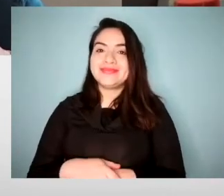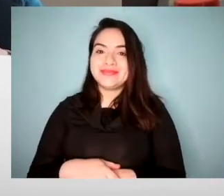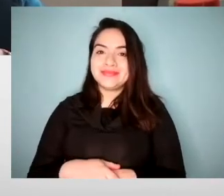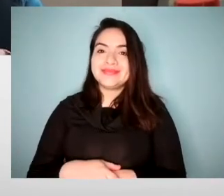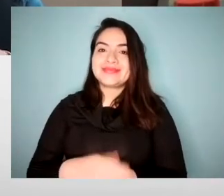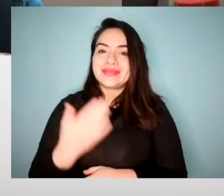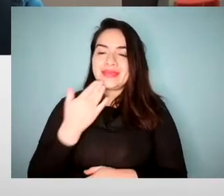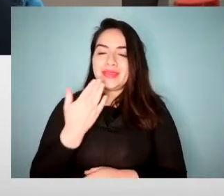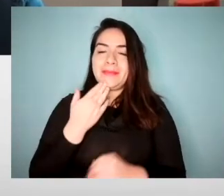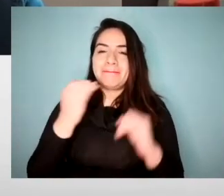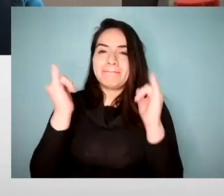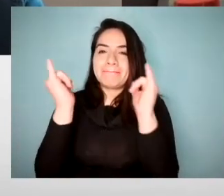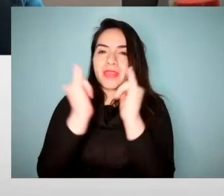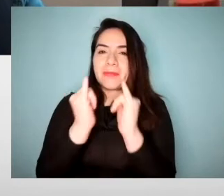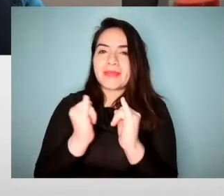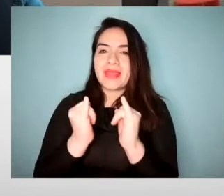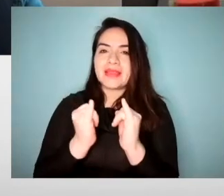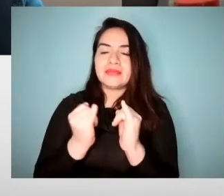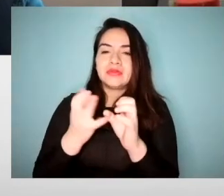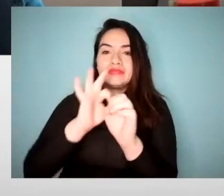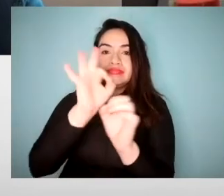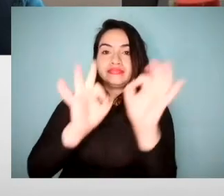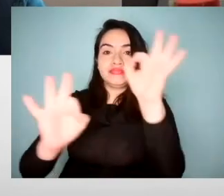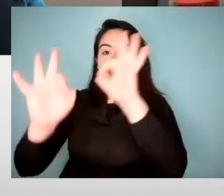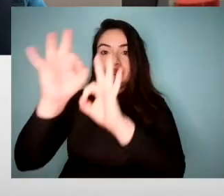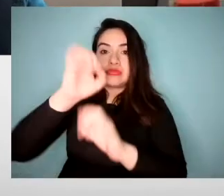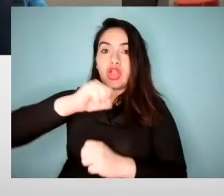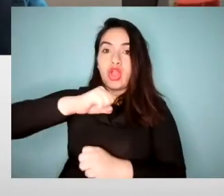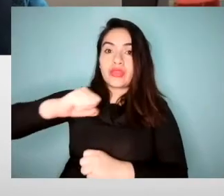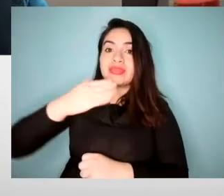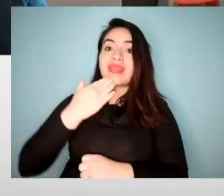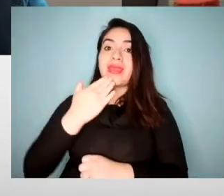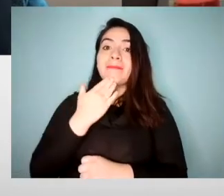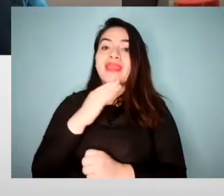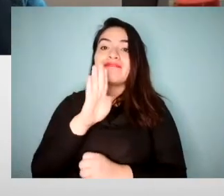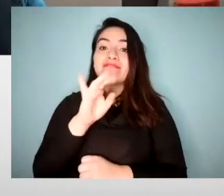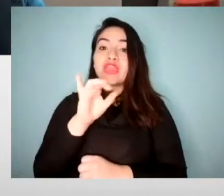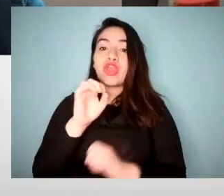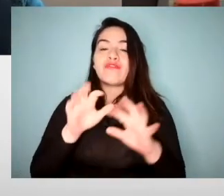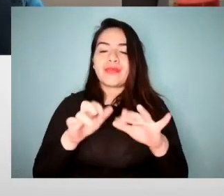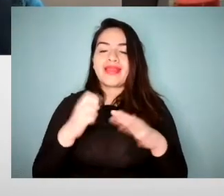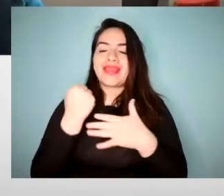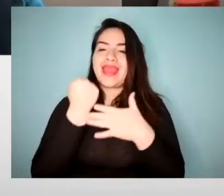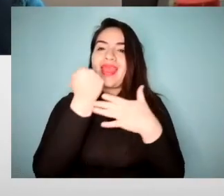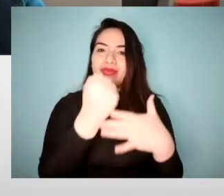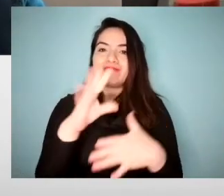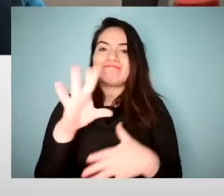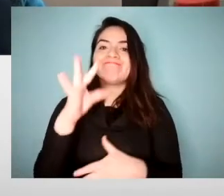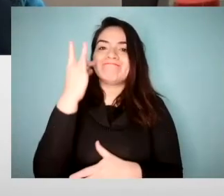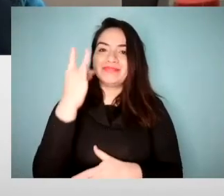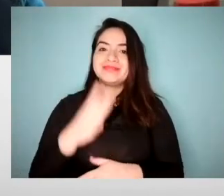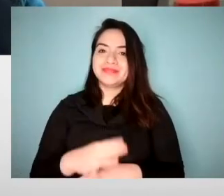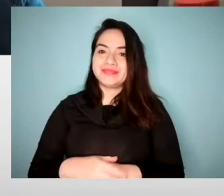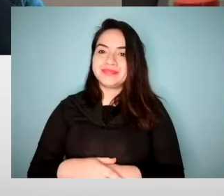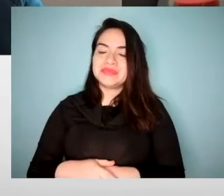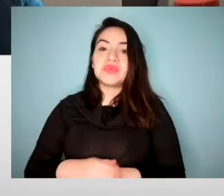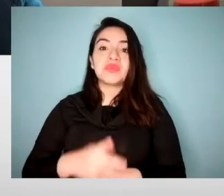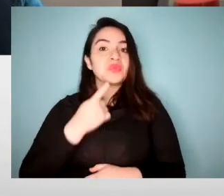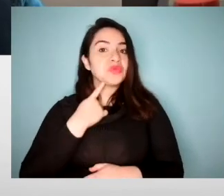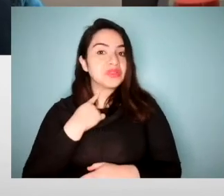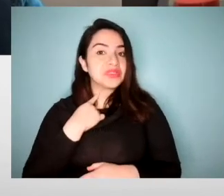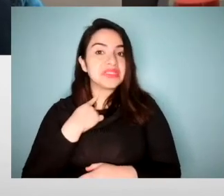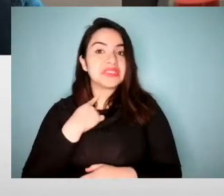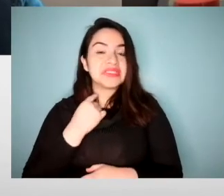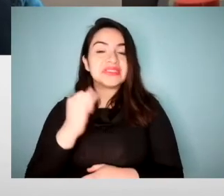mecanismo de infección a través de proteínas, también lo hace el área de la bioinformática. Es muy interesante, en especial